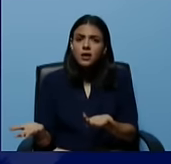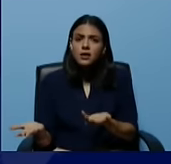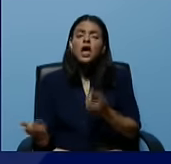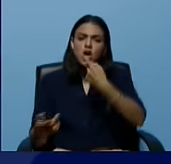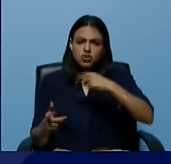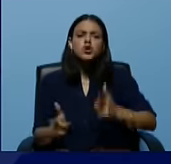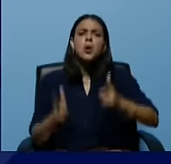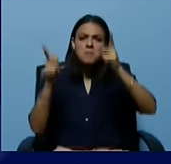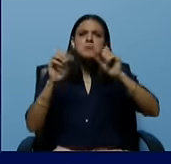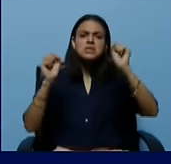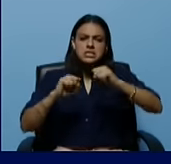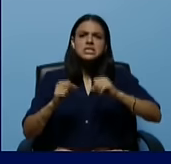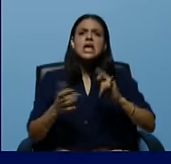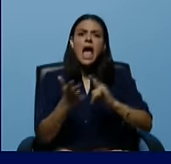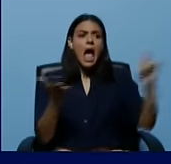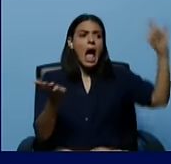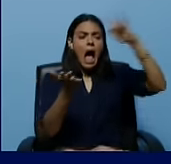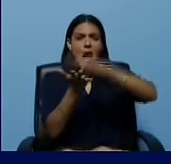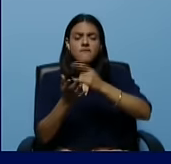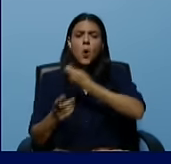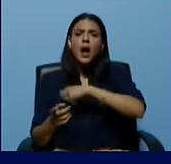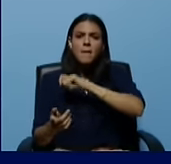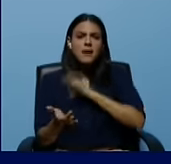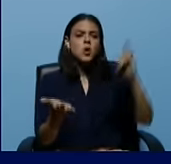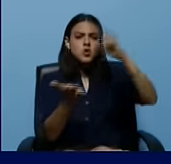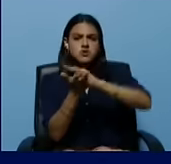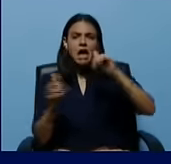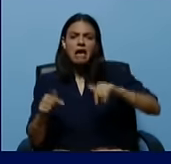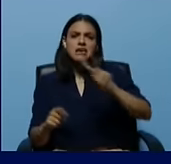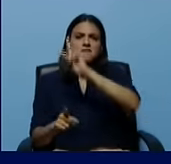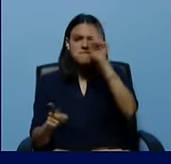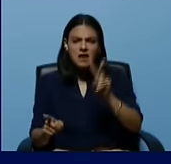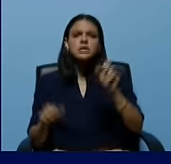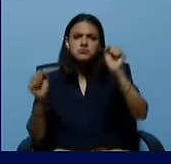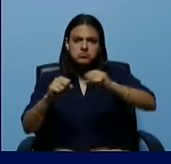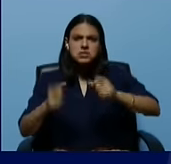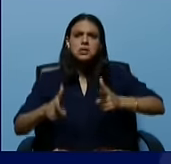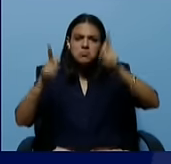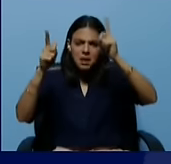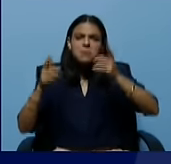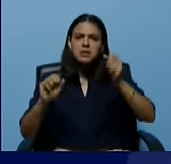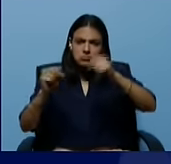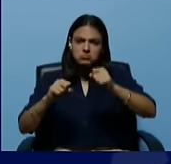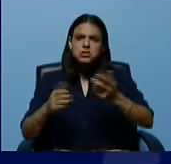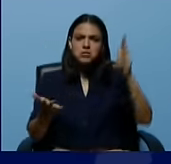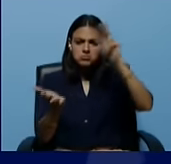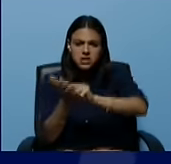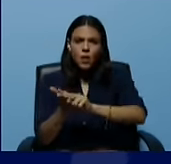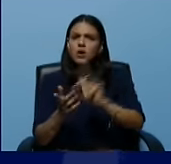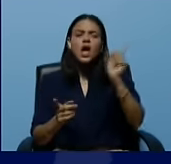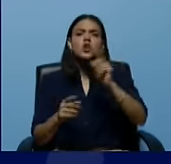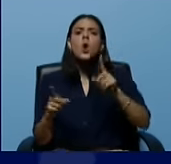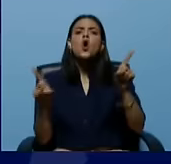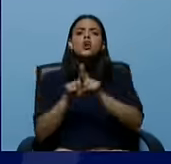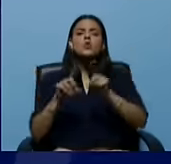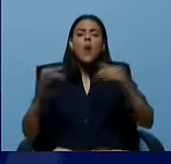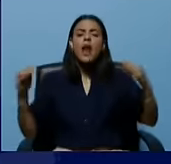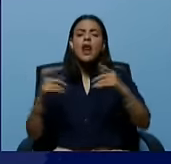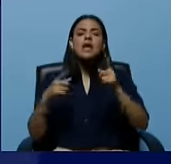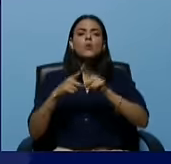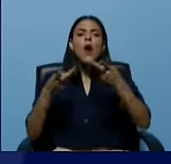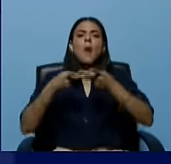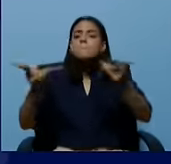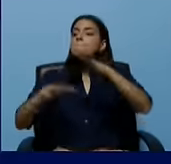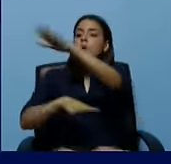permitimos que el avión español estuviera en el hangar de la vicepresidencia ejecutiva y no estuviera en el área comercial